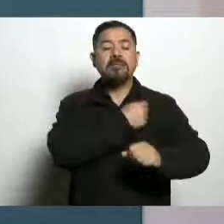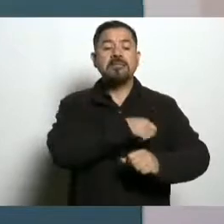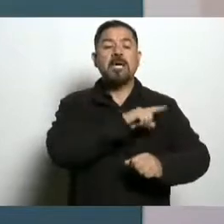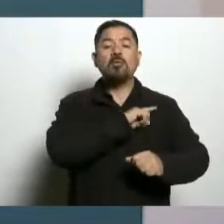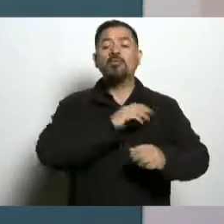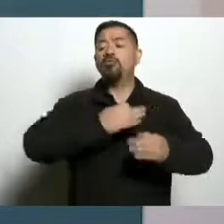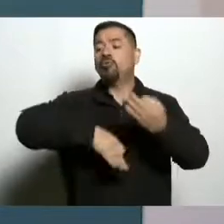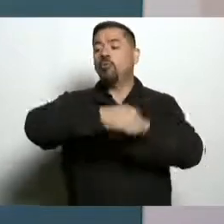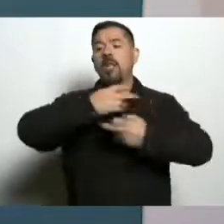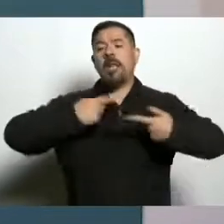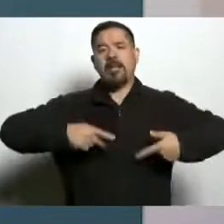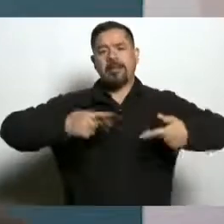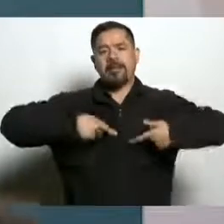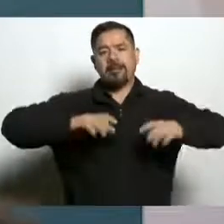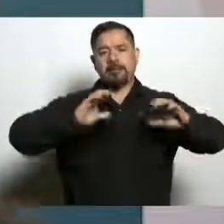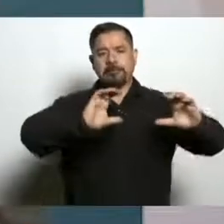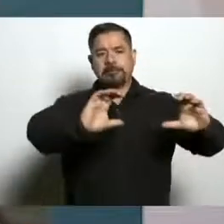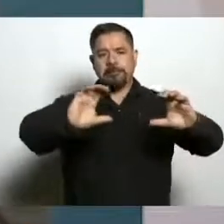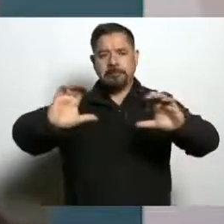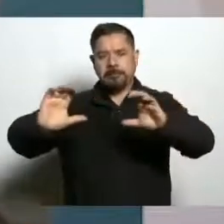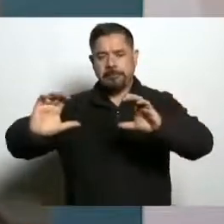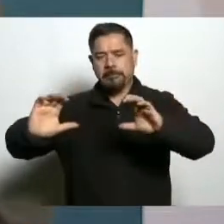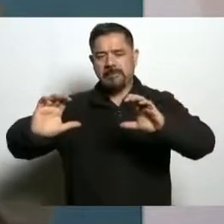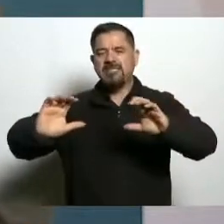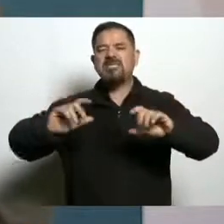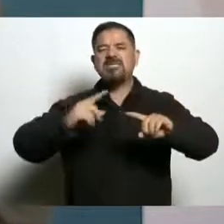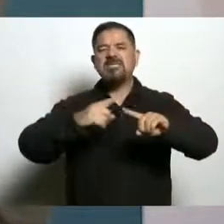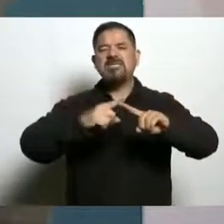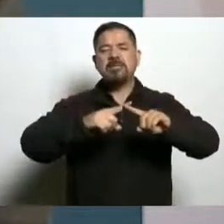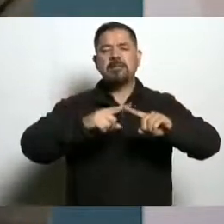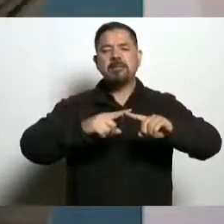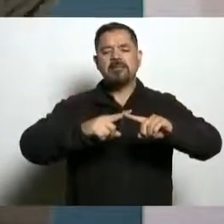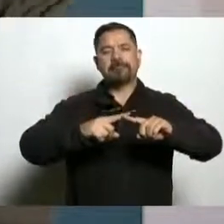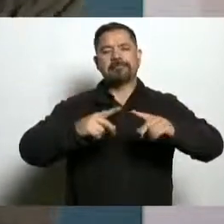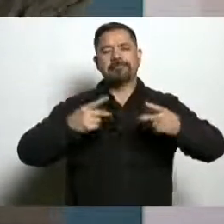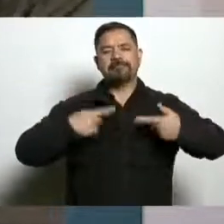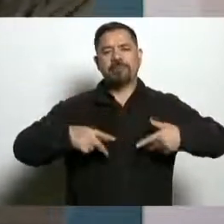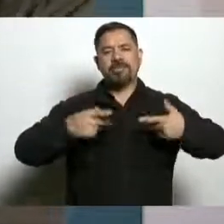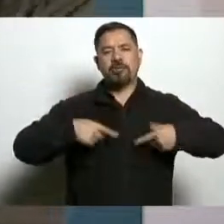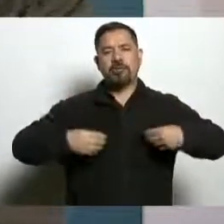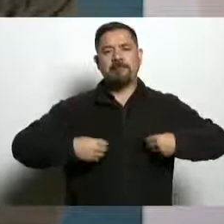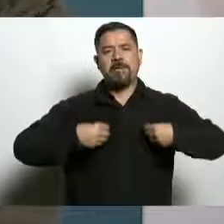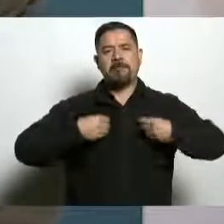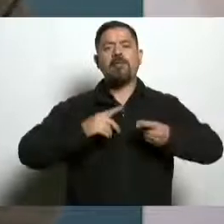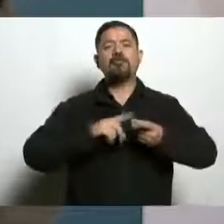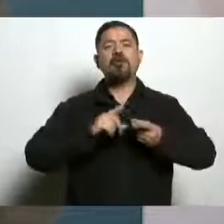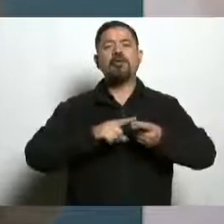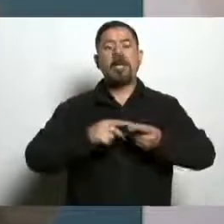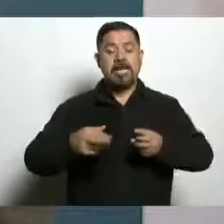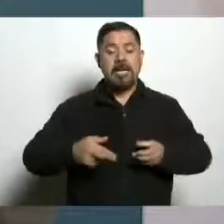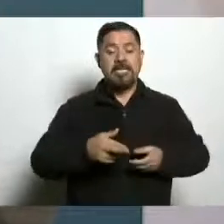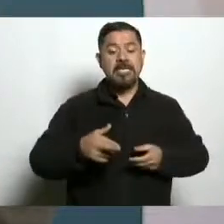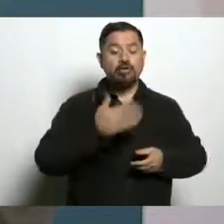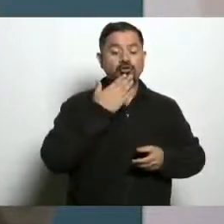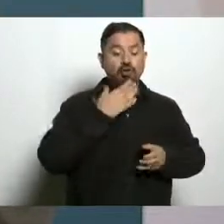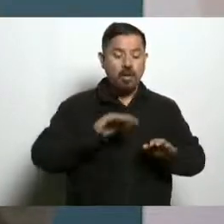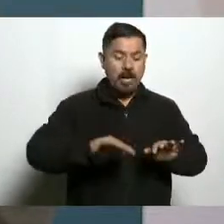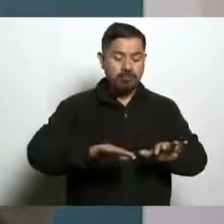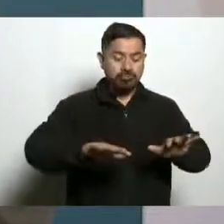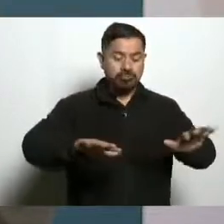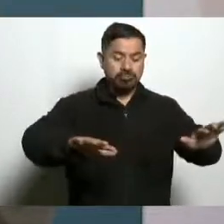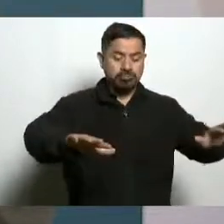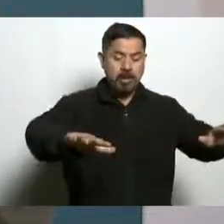gente, de todos los que viven a la orilla del río